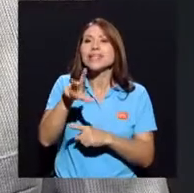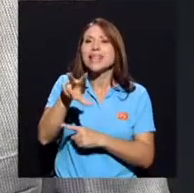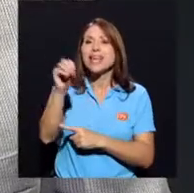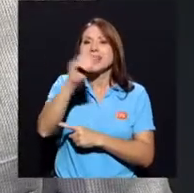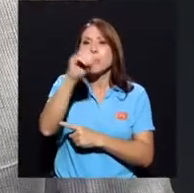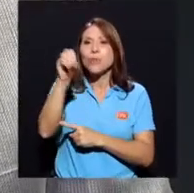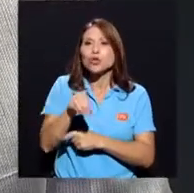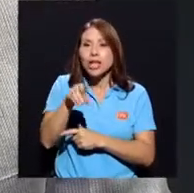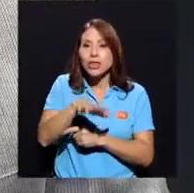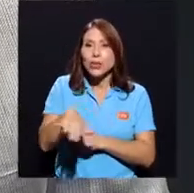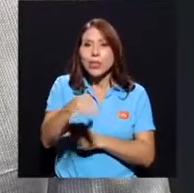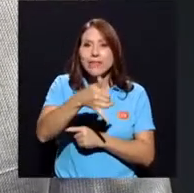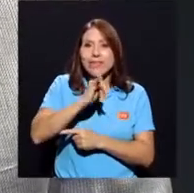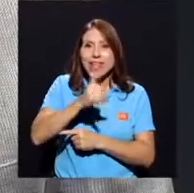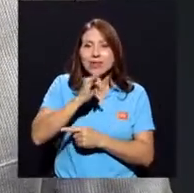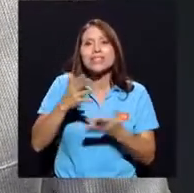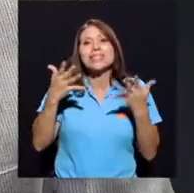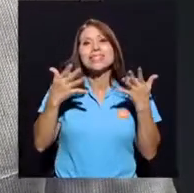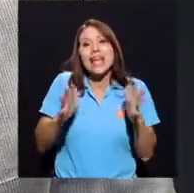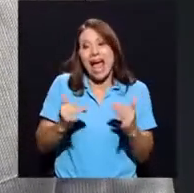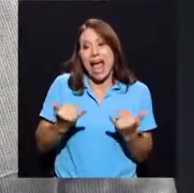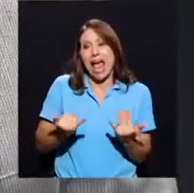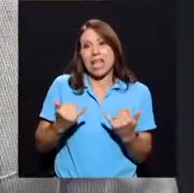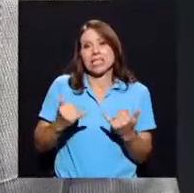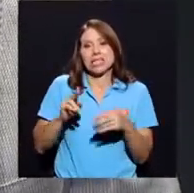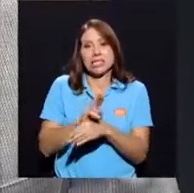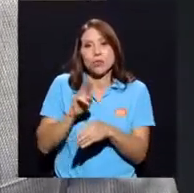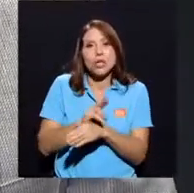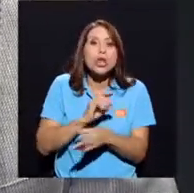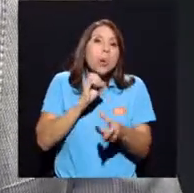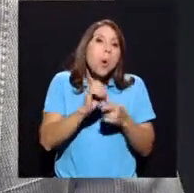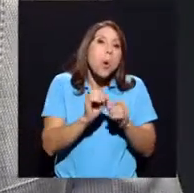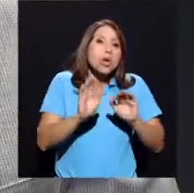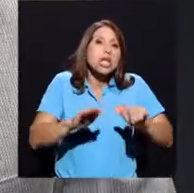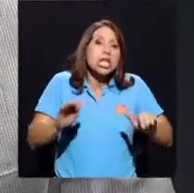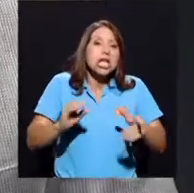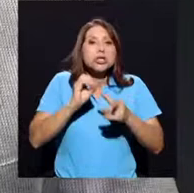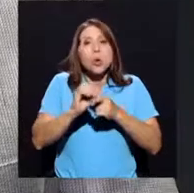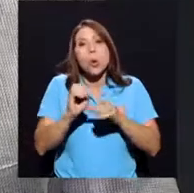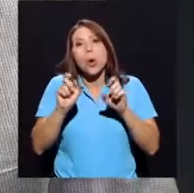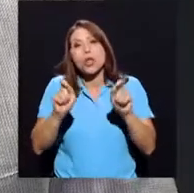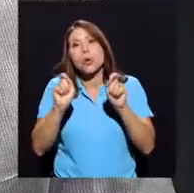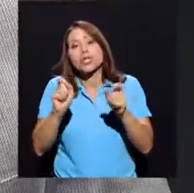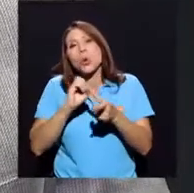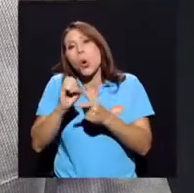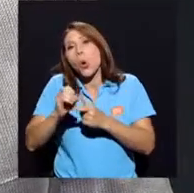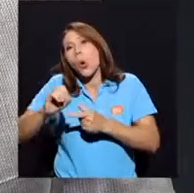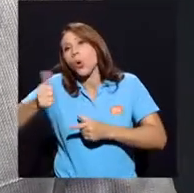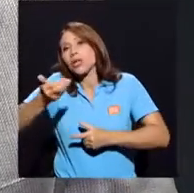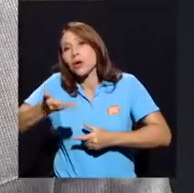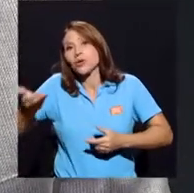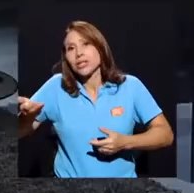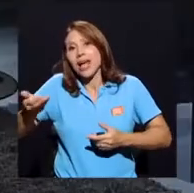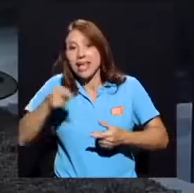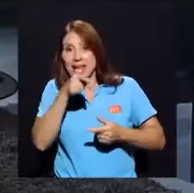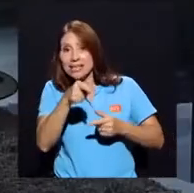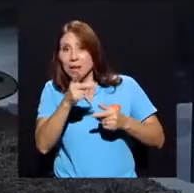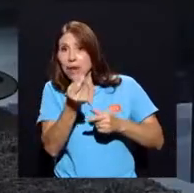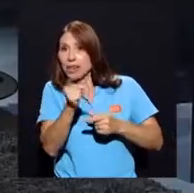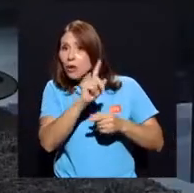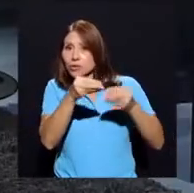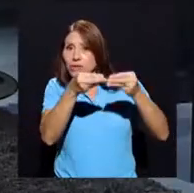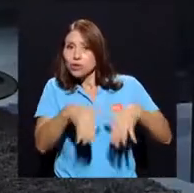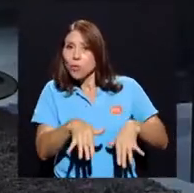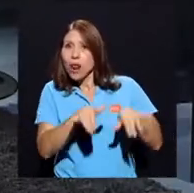impuestos de las alcohólicas ya probablemente está usando en la niñez buena educación o alguna otra cosa se hace plata no estaba ahí porque era sobrando entonces